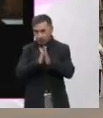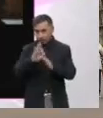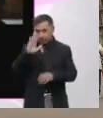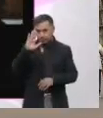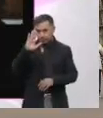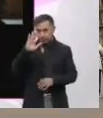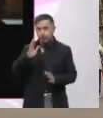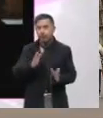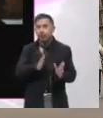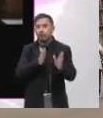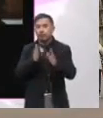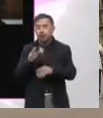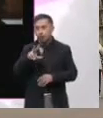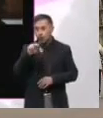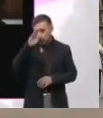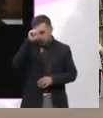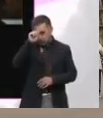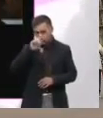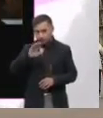¿En contra?